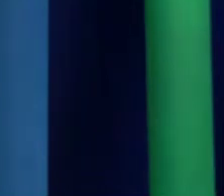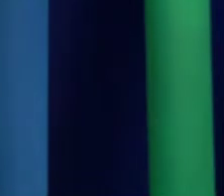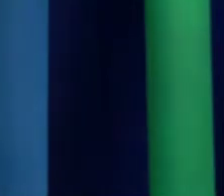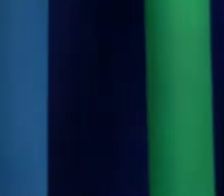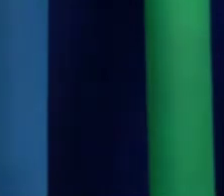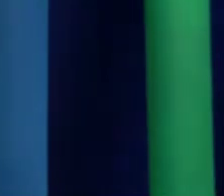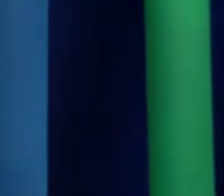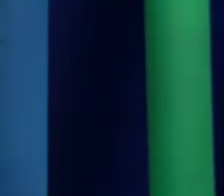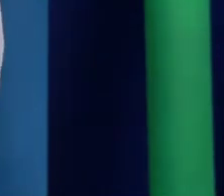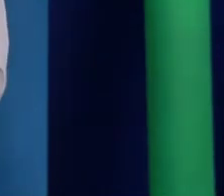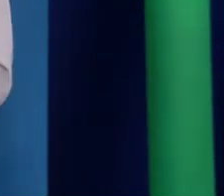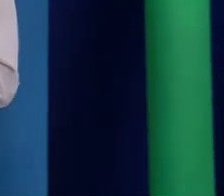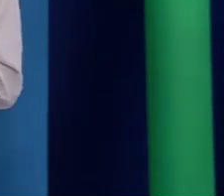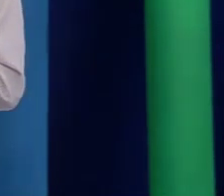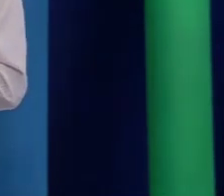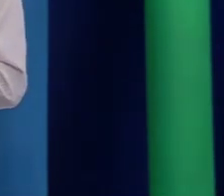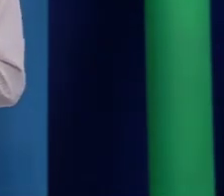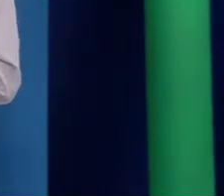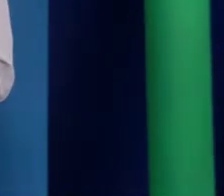panse, guayulcayo.